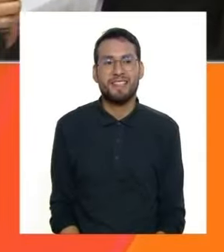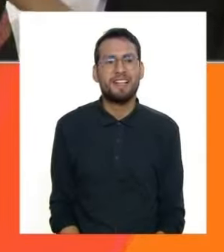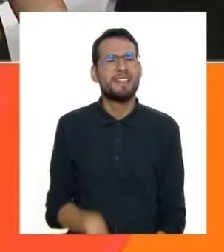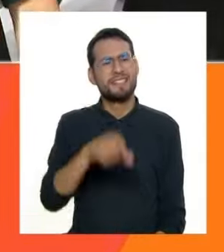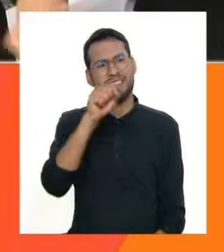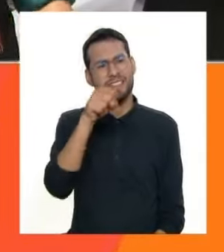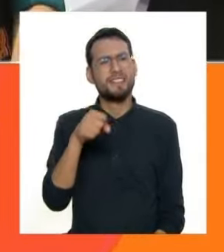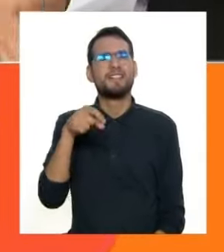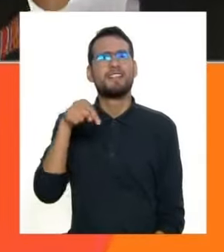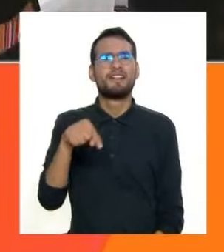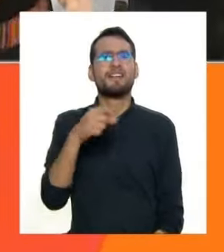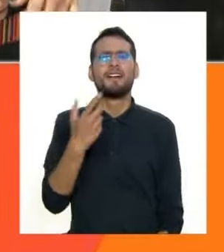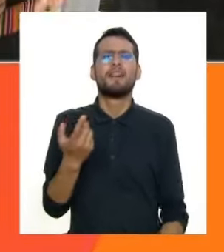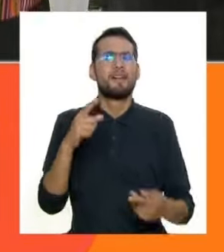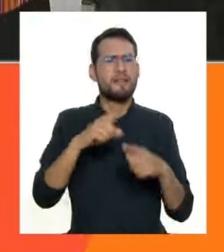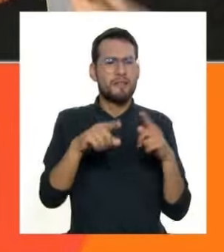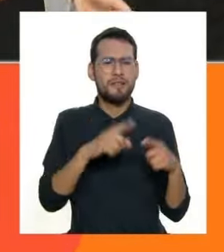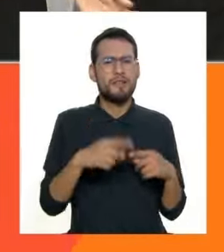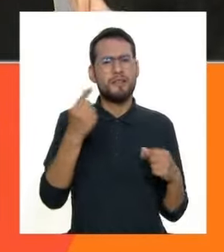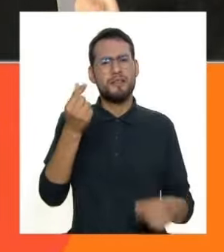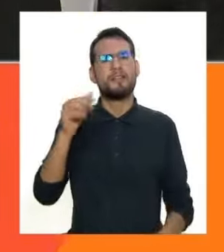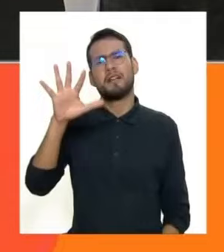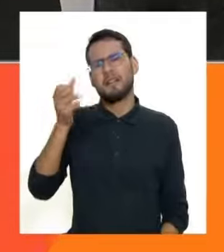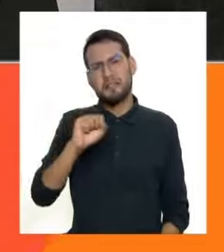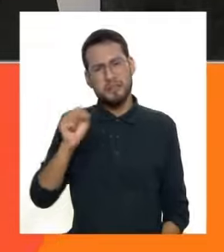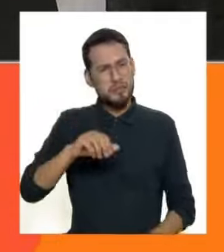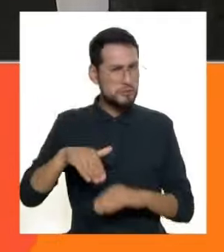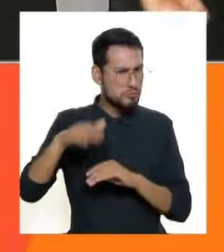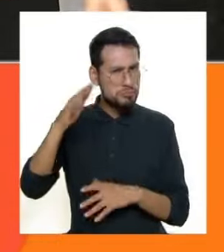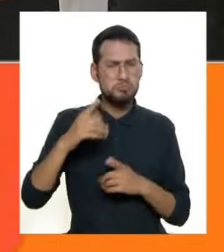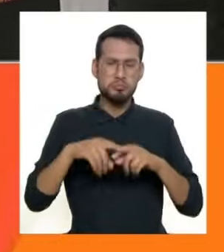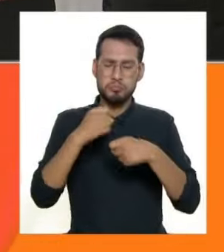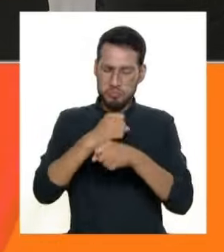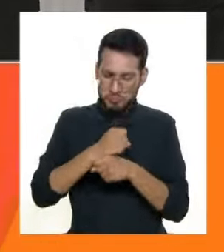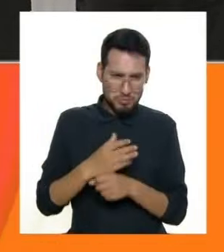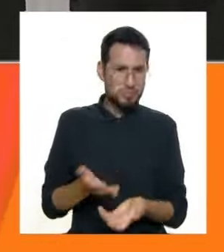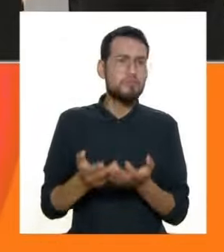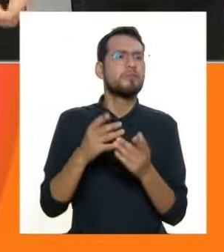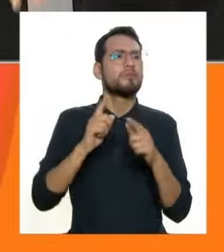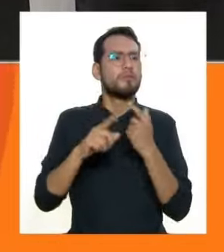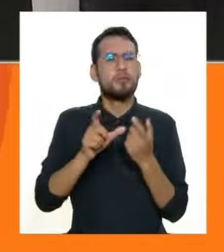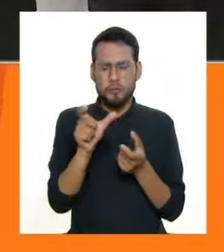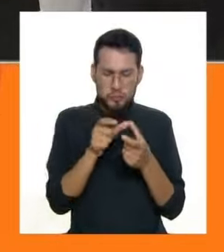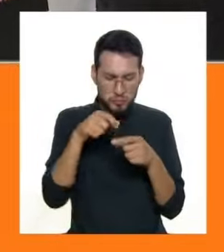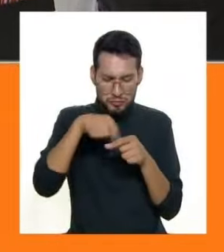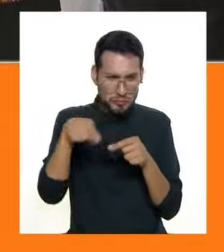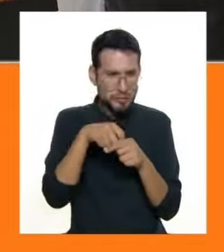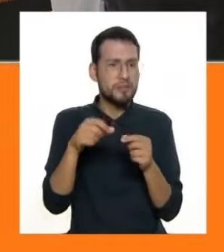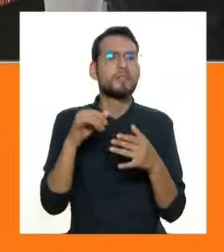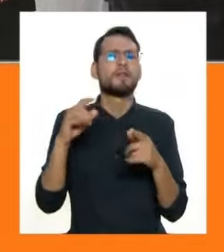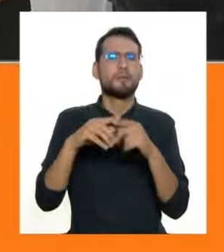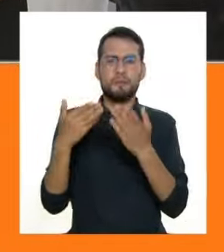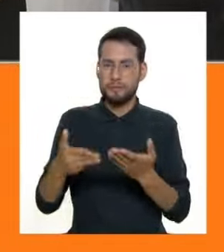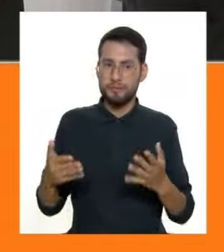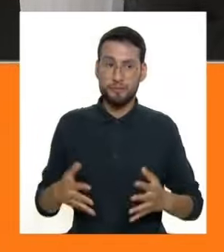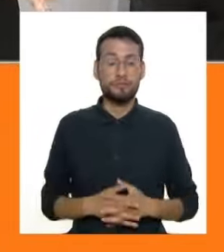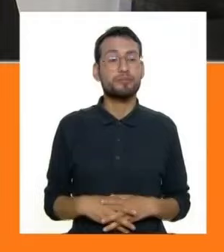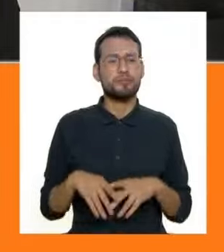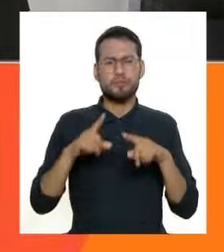Por supuesto, los preciosos artículos desde los 5 soles, ya sea en artesanías, wow, en monederitos y demás, también productos